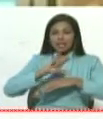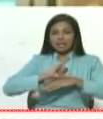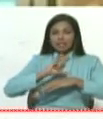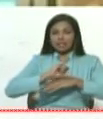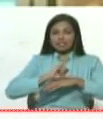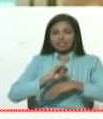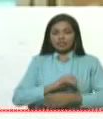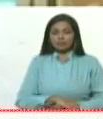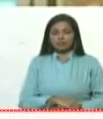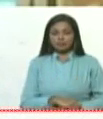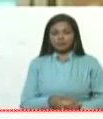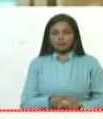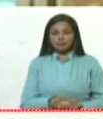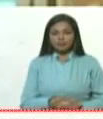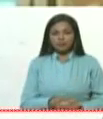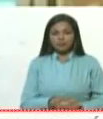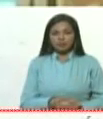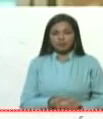de